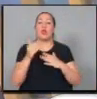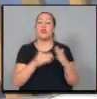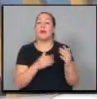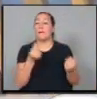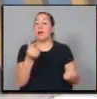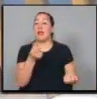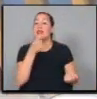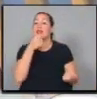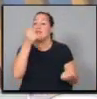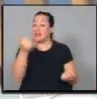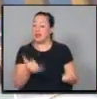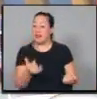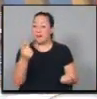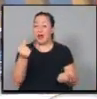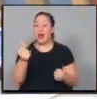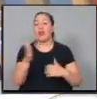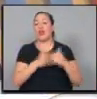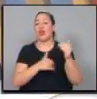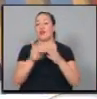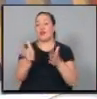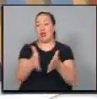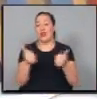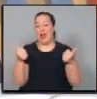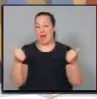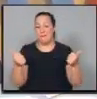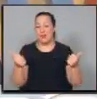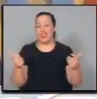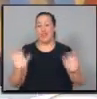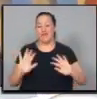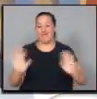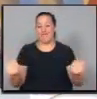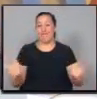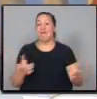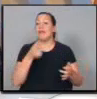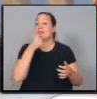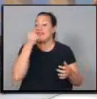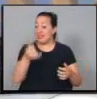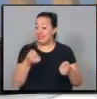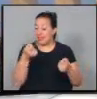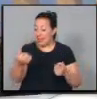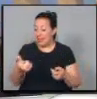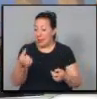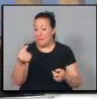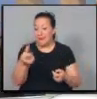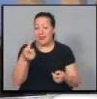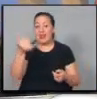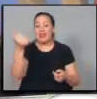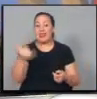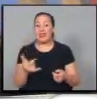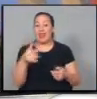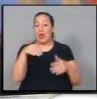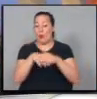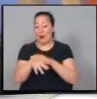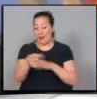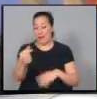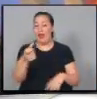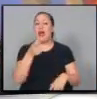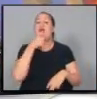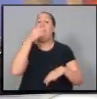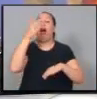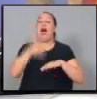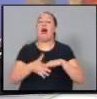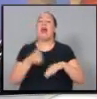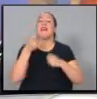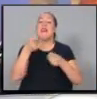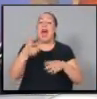vez que vos tenés la plata, lo haces rápido. Acá, digo, en caso de que tenés la plata, vos tenés que tener un poquito, ¿no? Porque te dan hasta el 80%